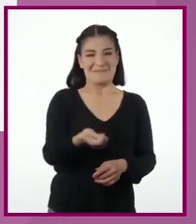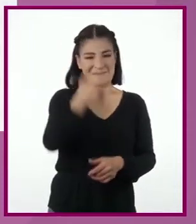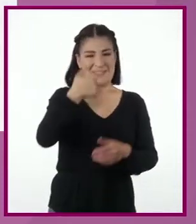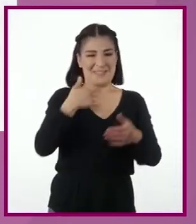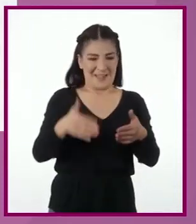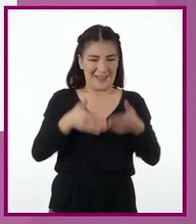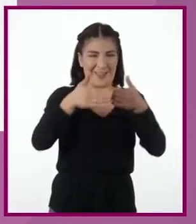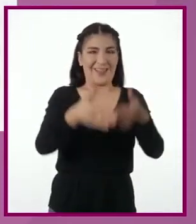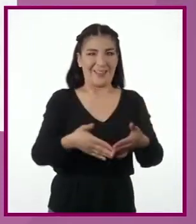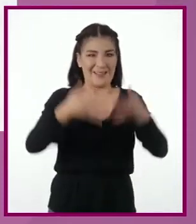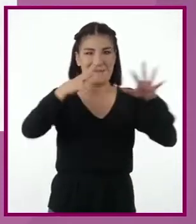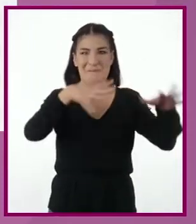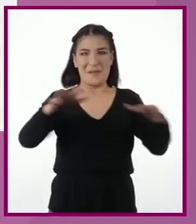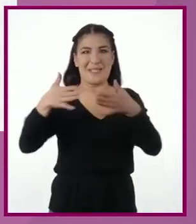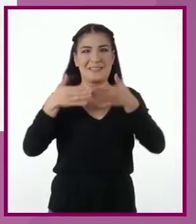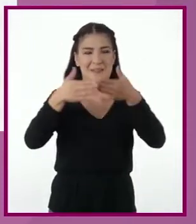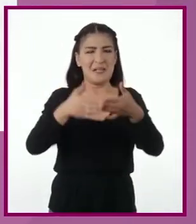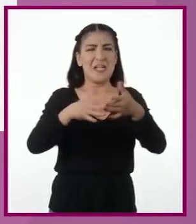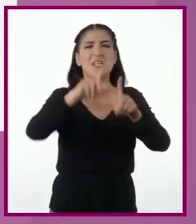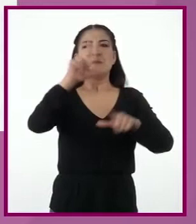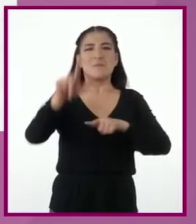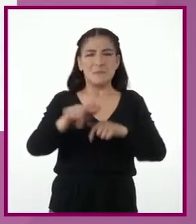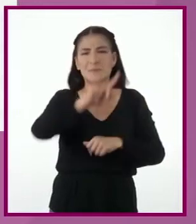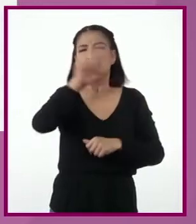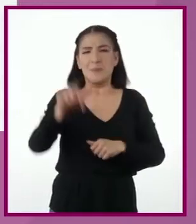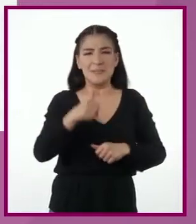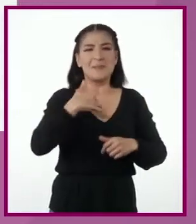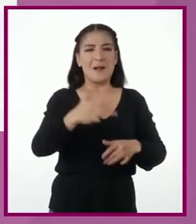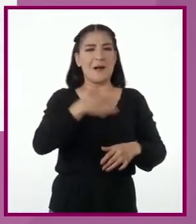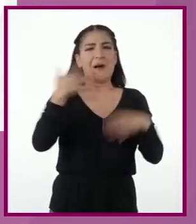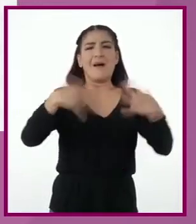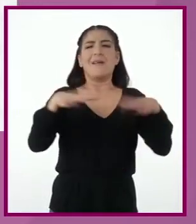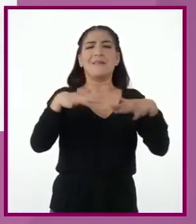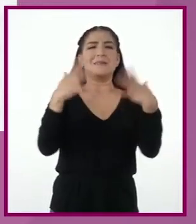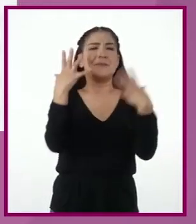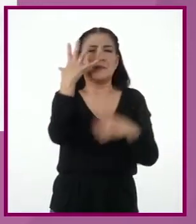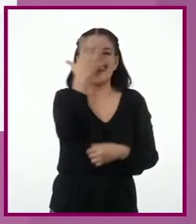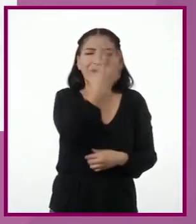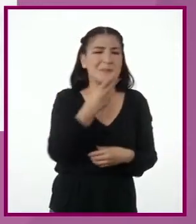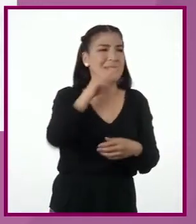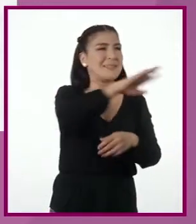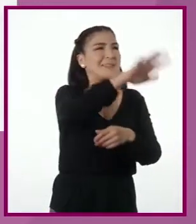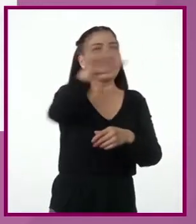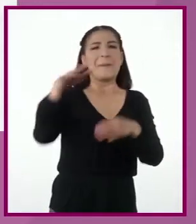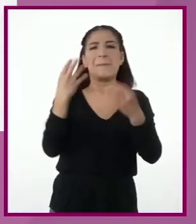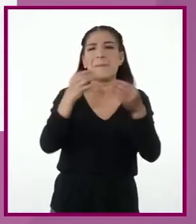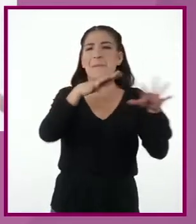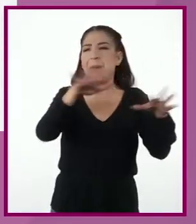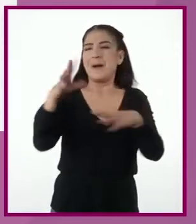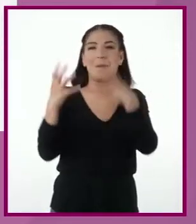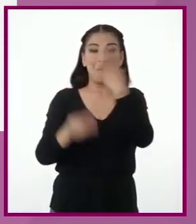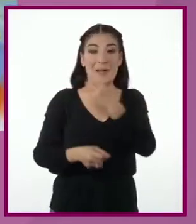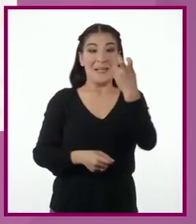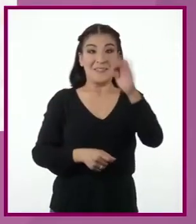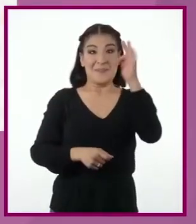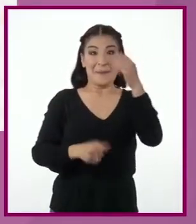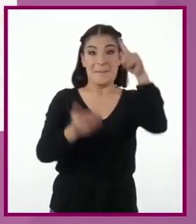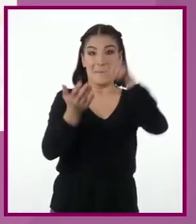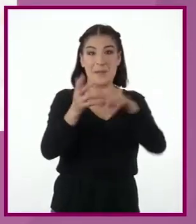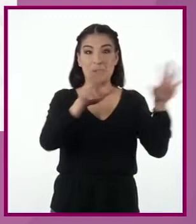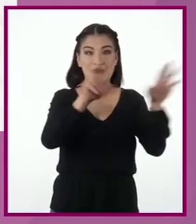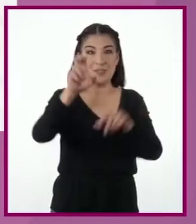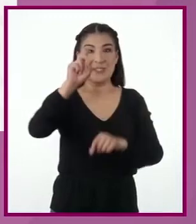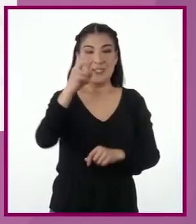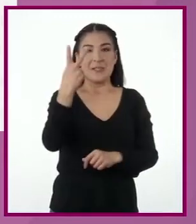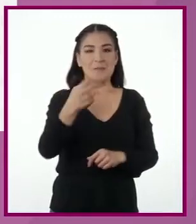mar abierto, pero no tardé mucho en interesarme en la naturaleza que nos rodeaba y en febrero de 1832 llegamos a